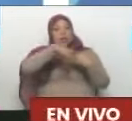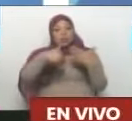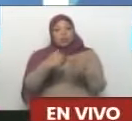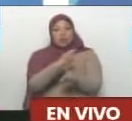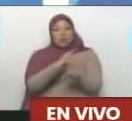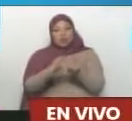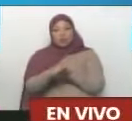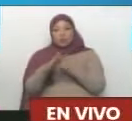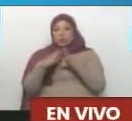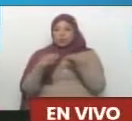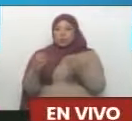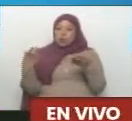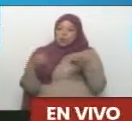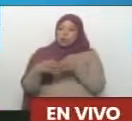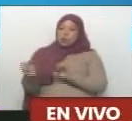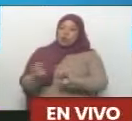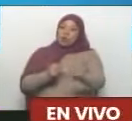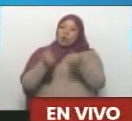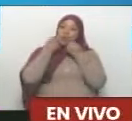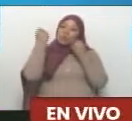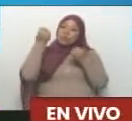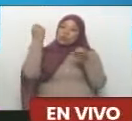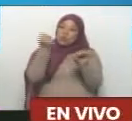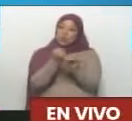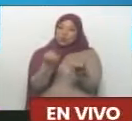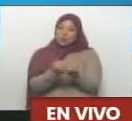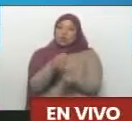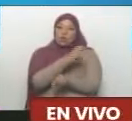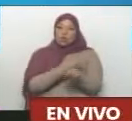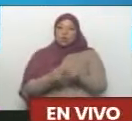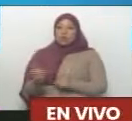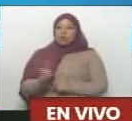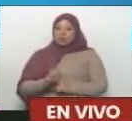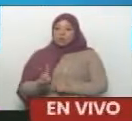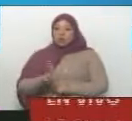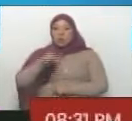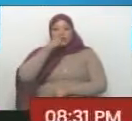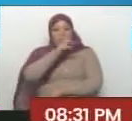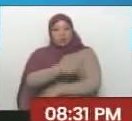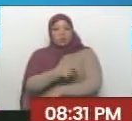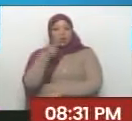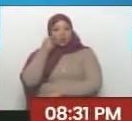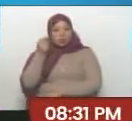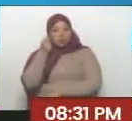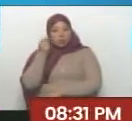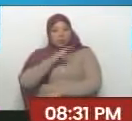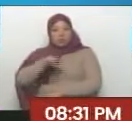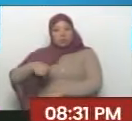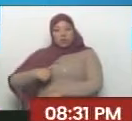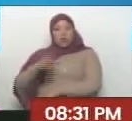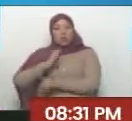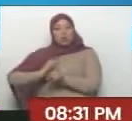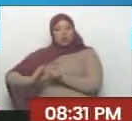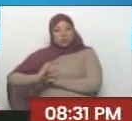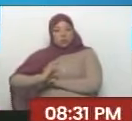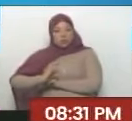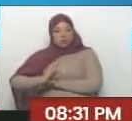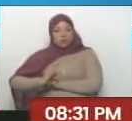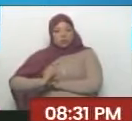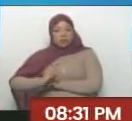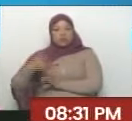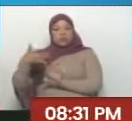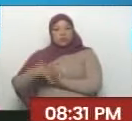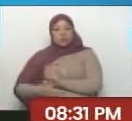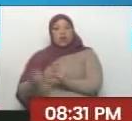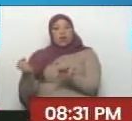cultoras, a todos los grupos y manifestaciones de la cultura popular tradicional, de nuestra cultura, para